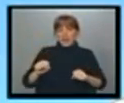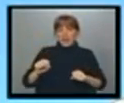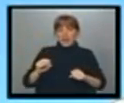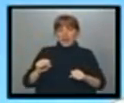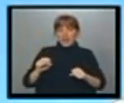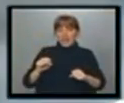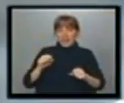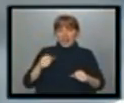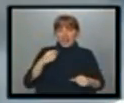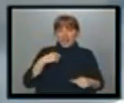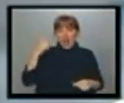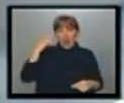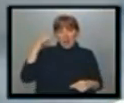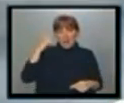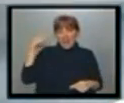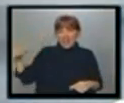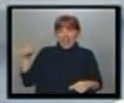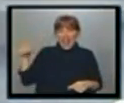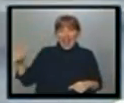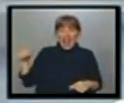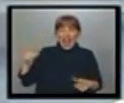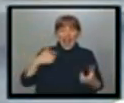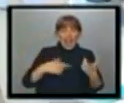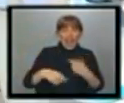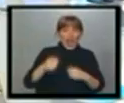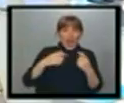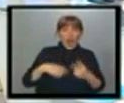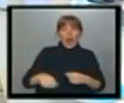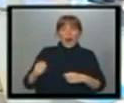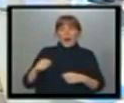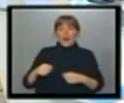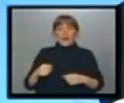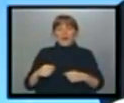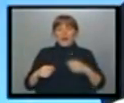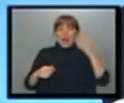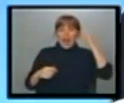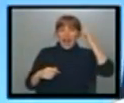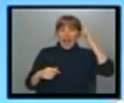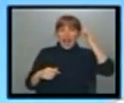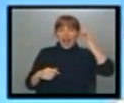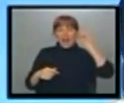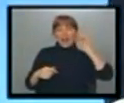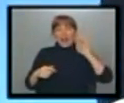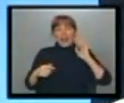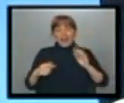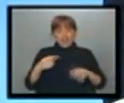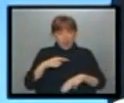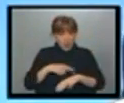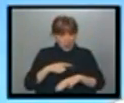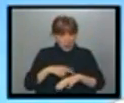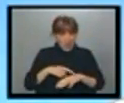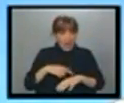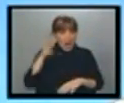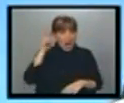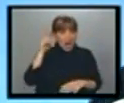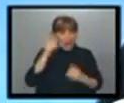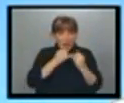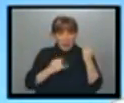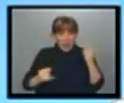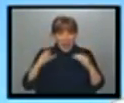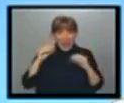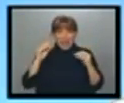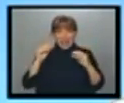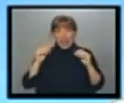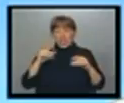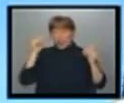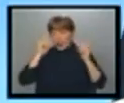con todas las ideas de él dispuesto a aplicarlas. Y estuviste 3 horas. No estuve 3 horas. Pero cuando vi que eran las 8:30 de la noche y tengo que levantarme